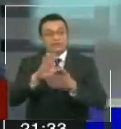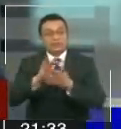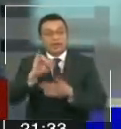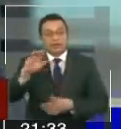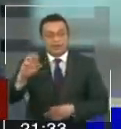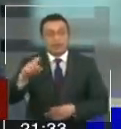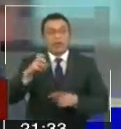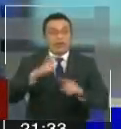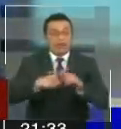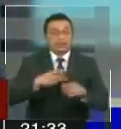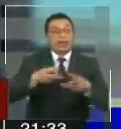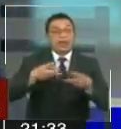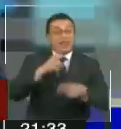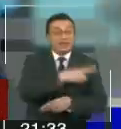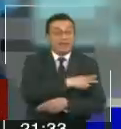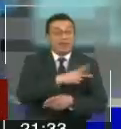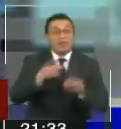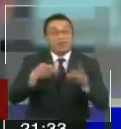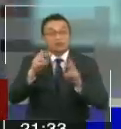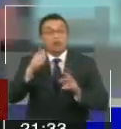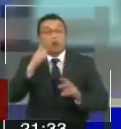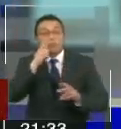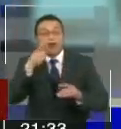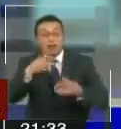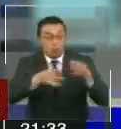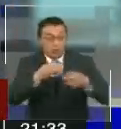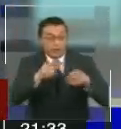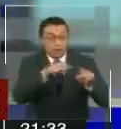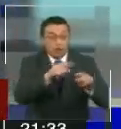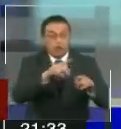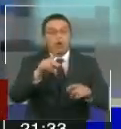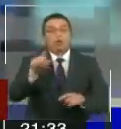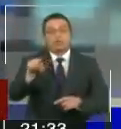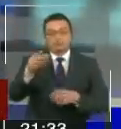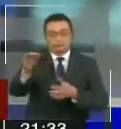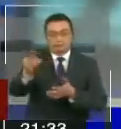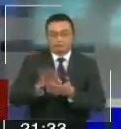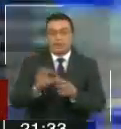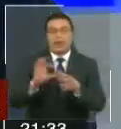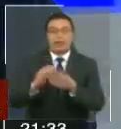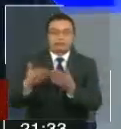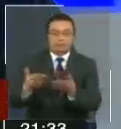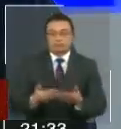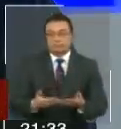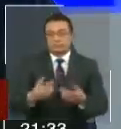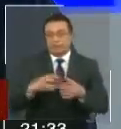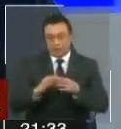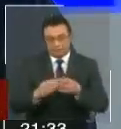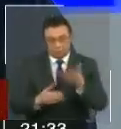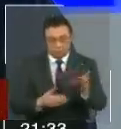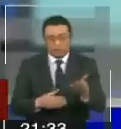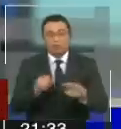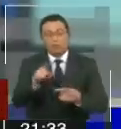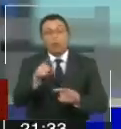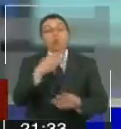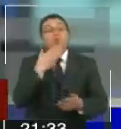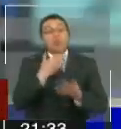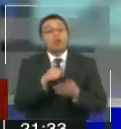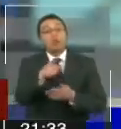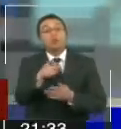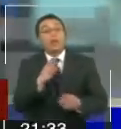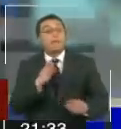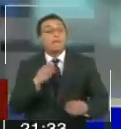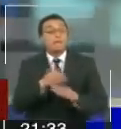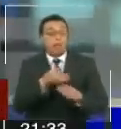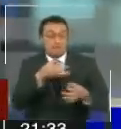del área jurídica de derechos humanos del Ministerio del Interior, Rodrigo Lledó. Rodrigo, gracias por acompañarnos. Gracias a ustedes. Cuando ustedes presentan esta